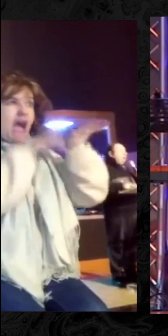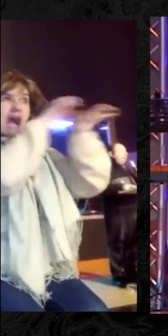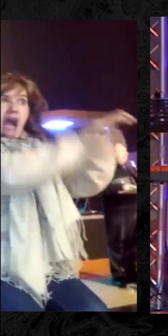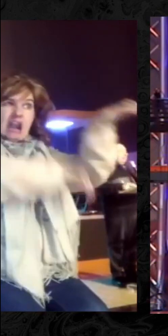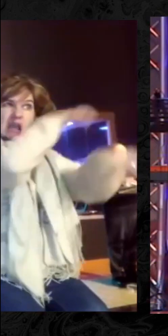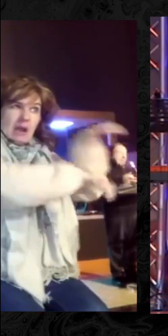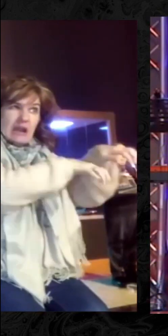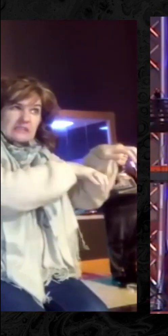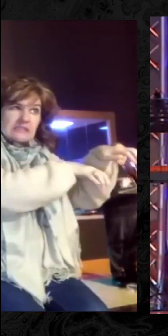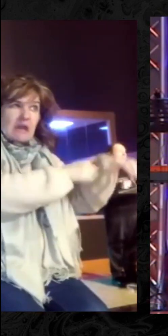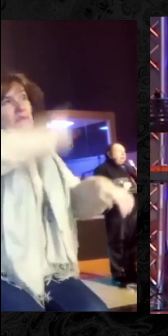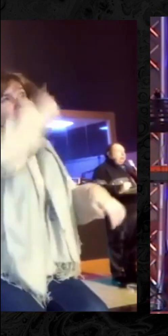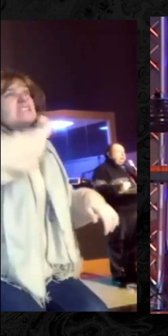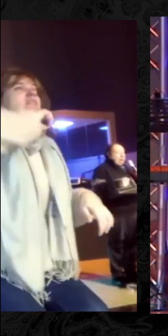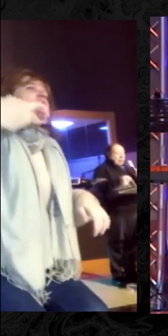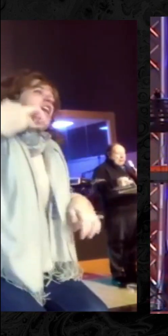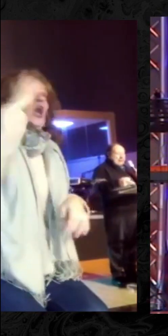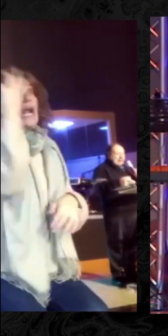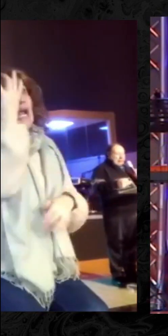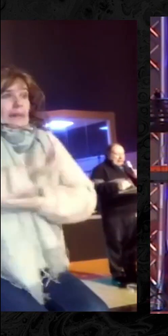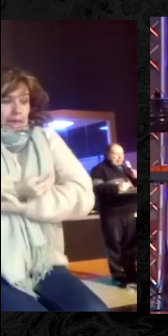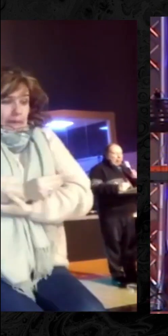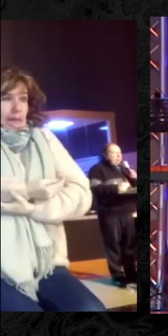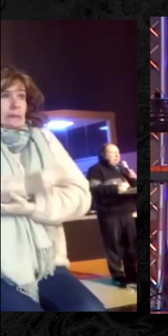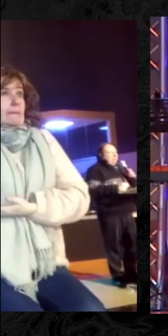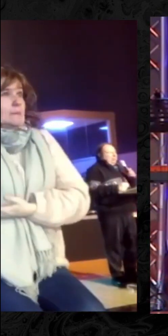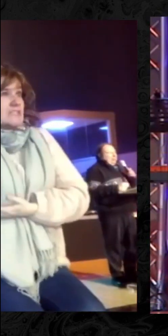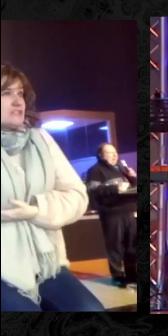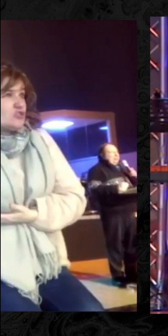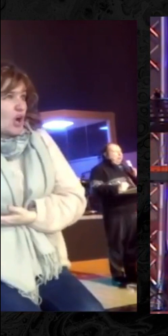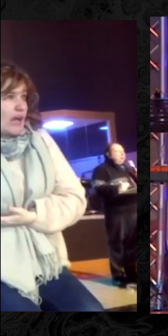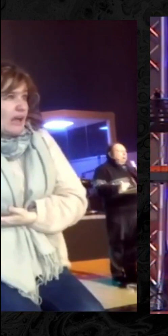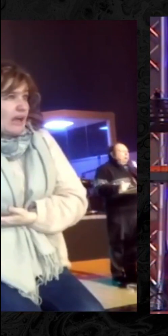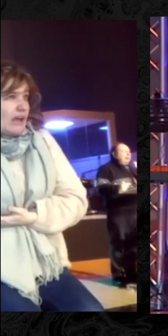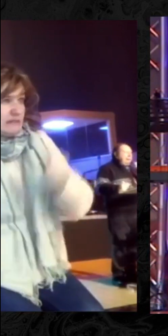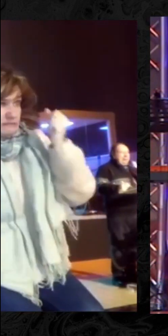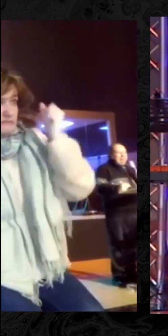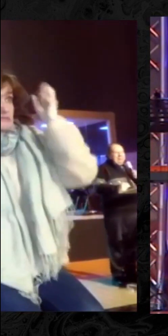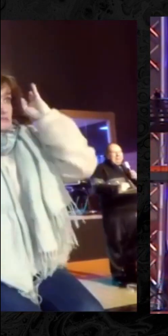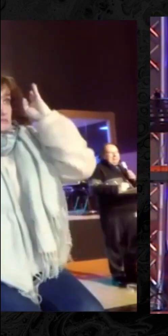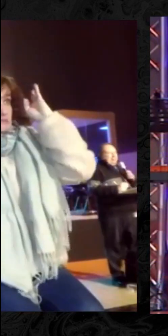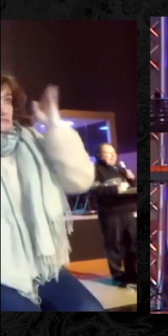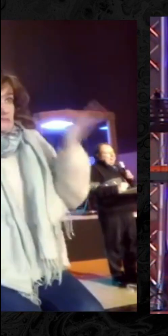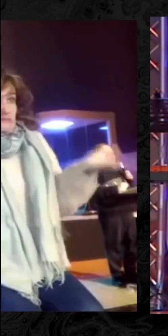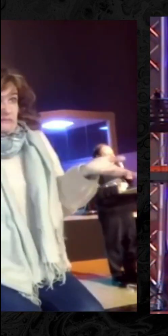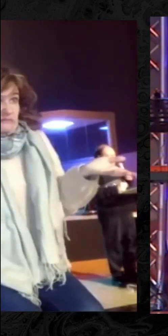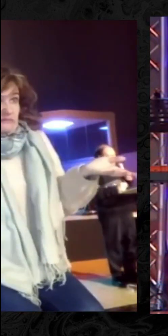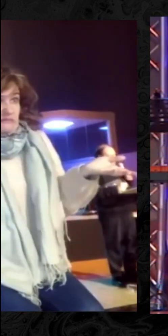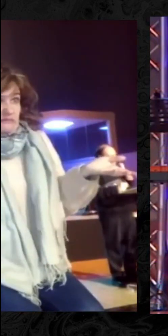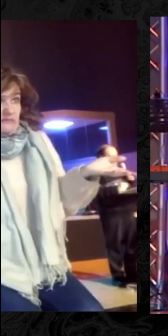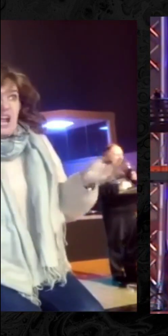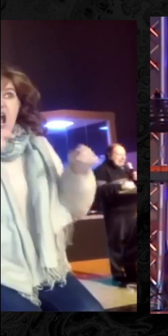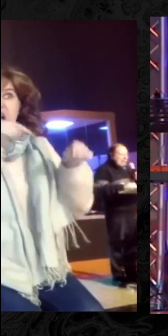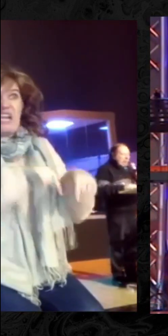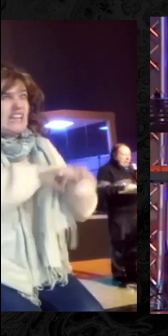claro la palabra de Dios lo dice No no va a dar tiempo a hablar de todo pero la palabra de Dios lo habla de que la maldad